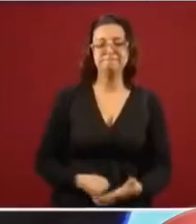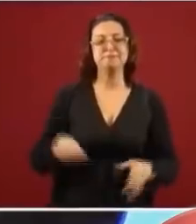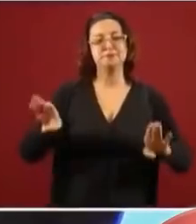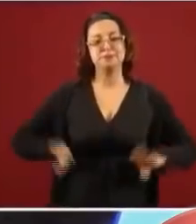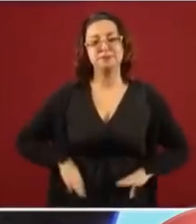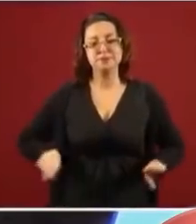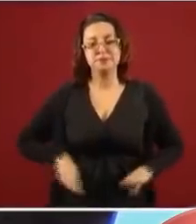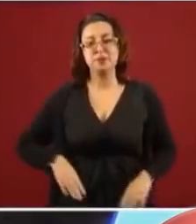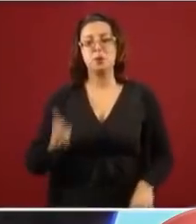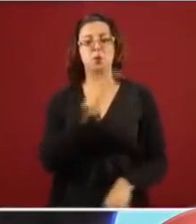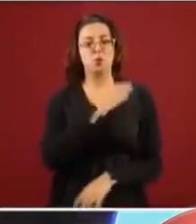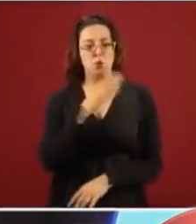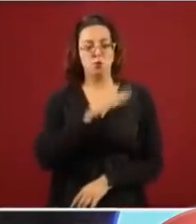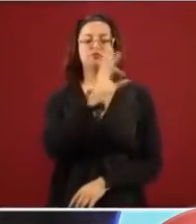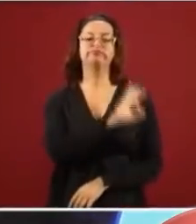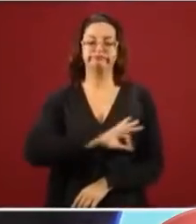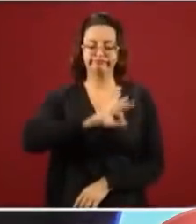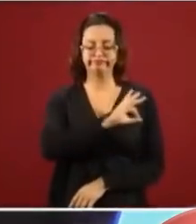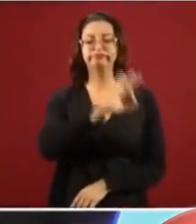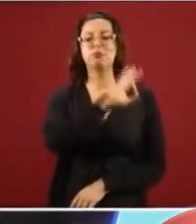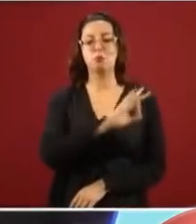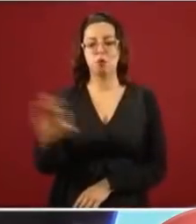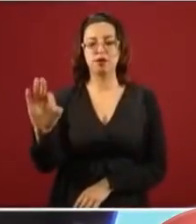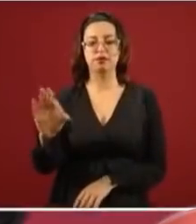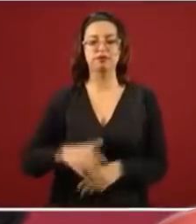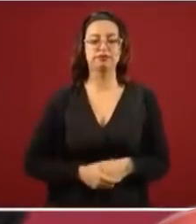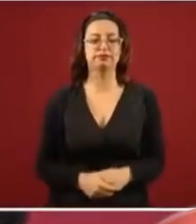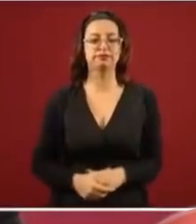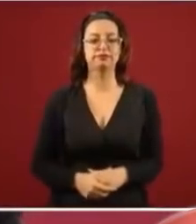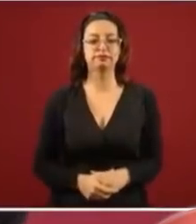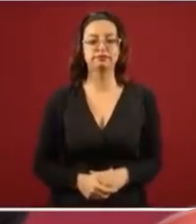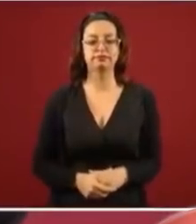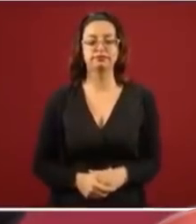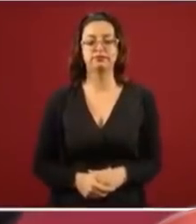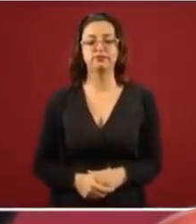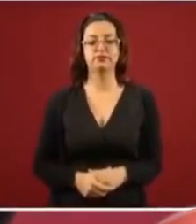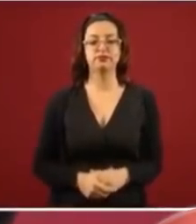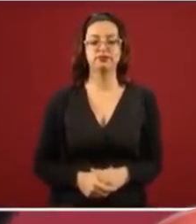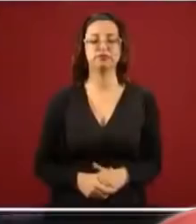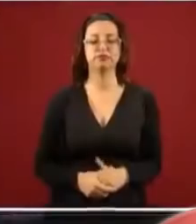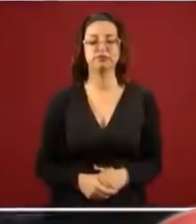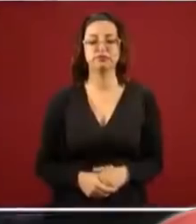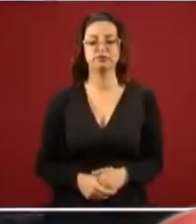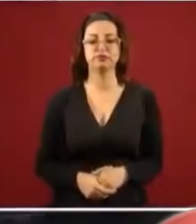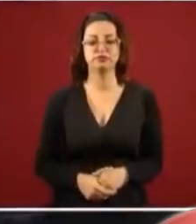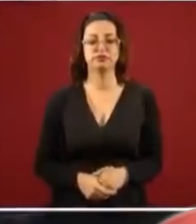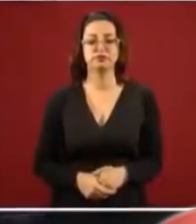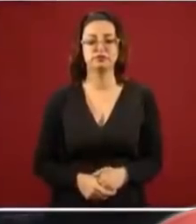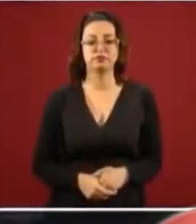buenos podemos ser felices. Y ya, no importa